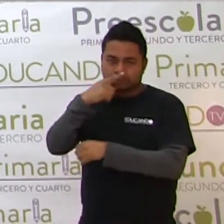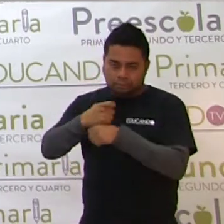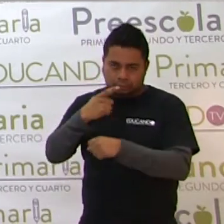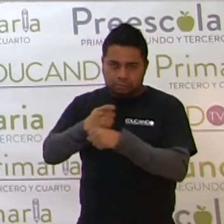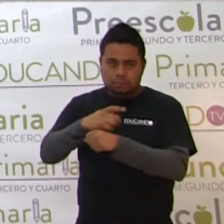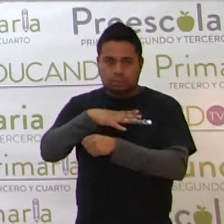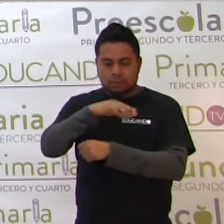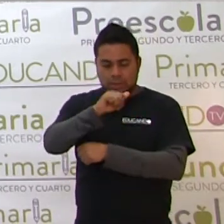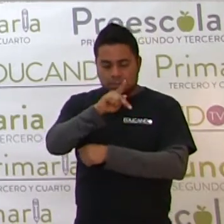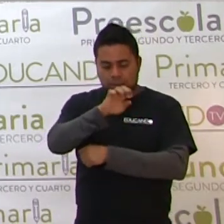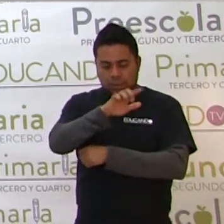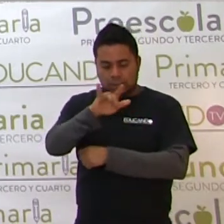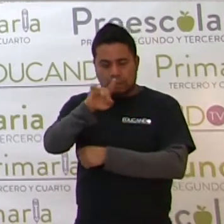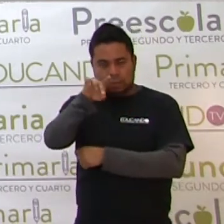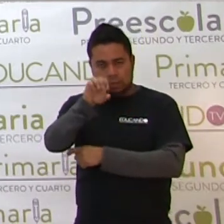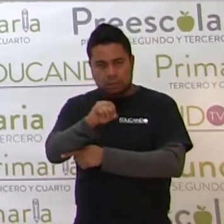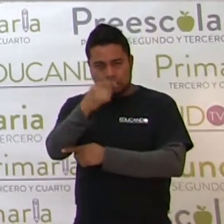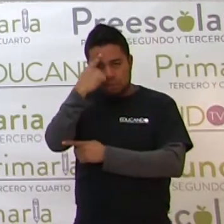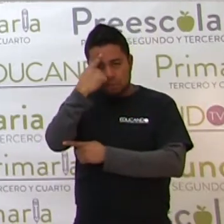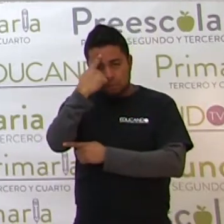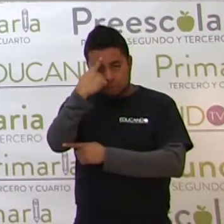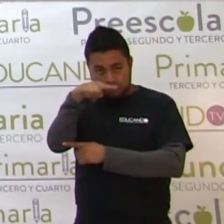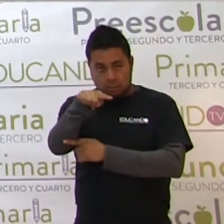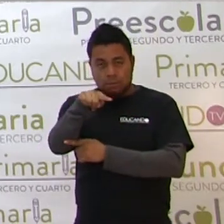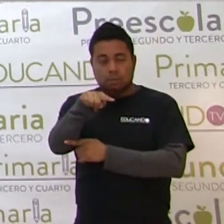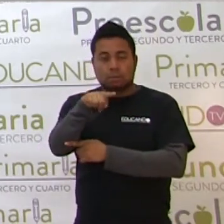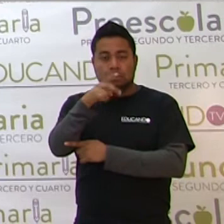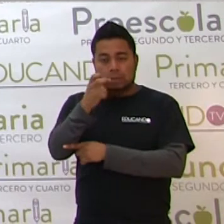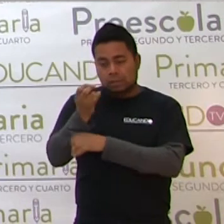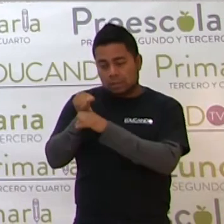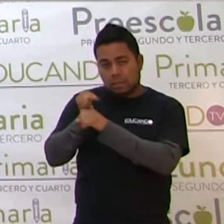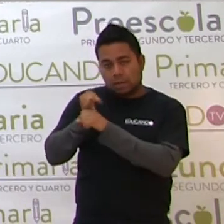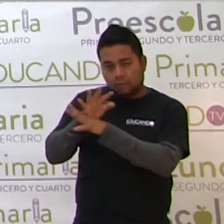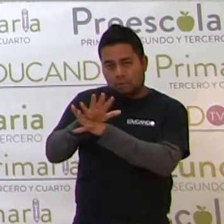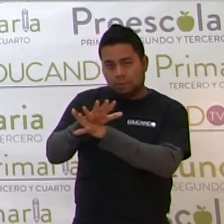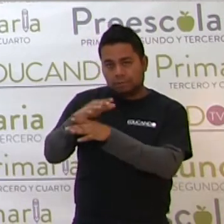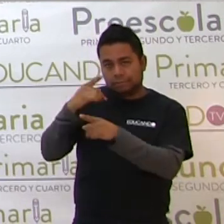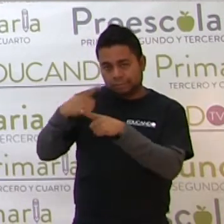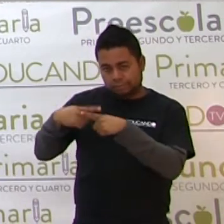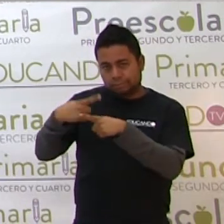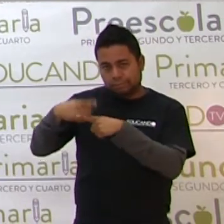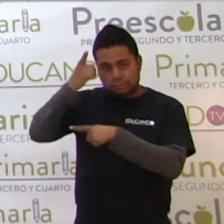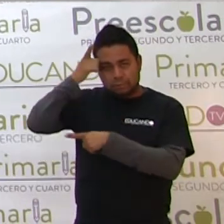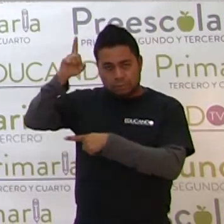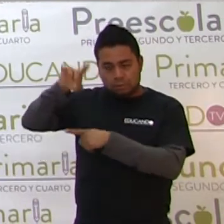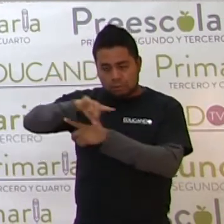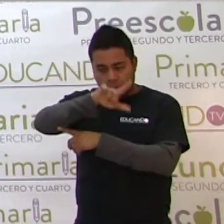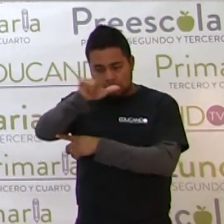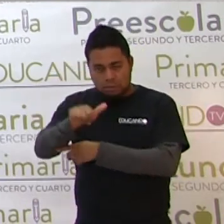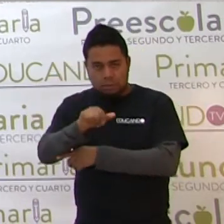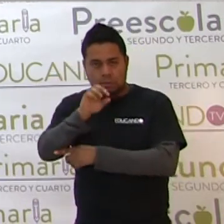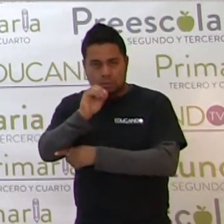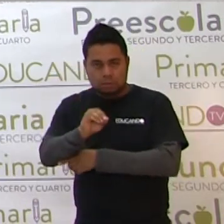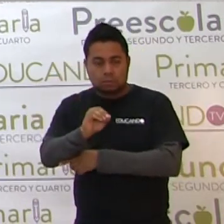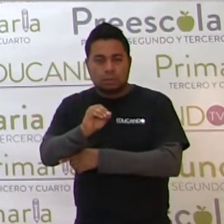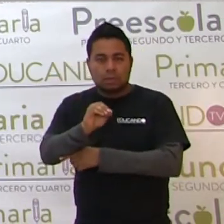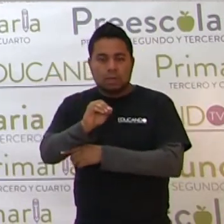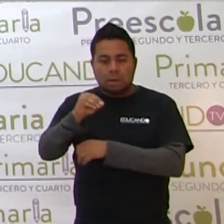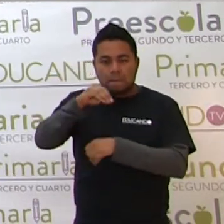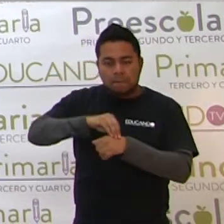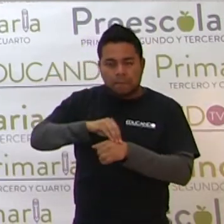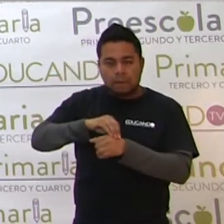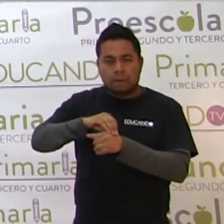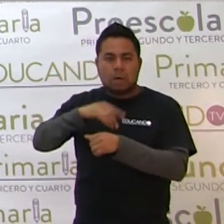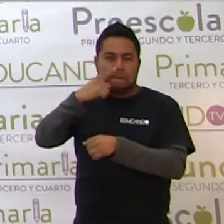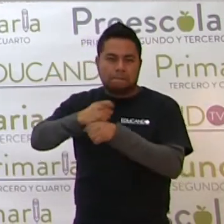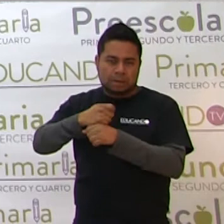el apellido del autor del texto que se está viendo o analizando. De ahí vamos a ver la sigla